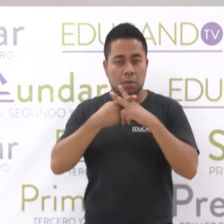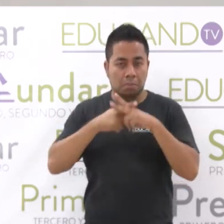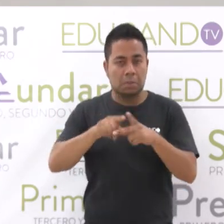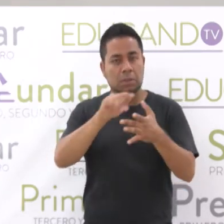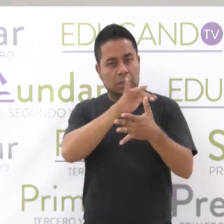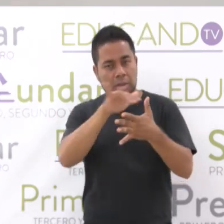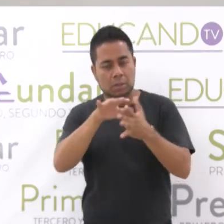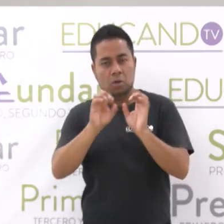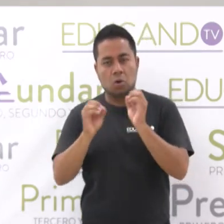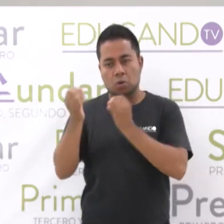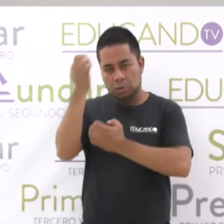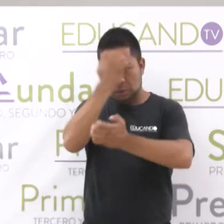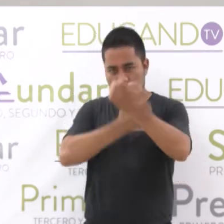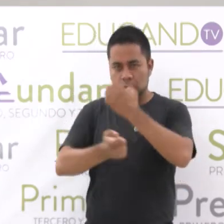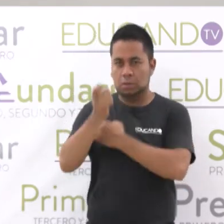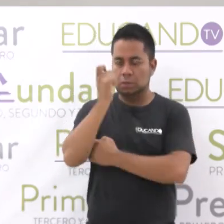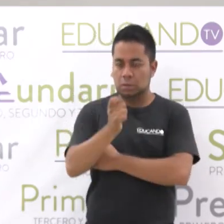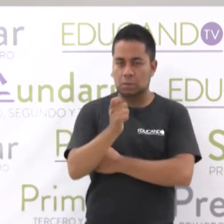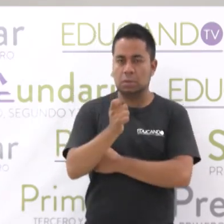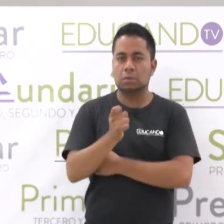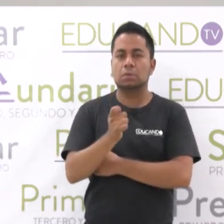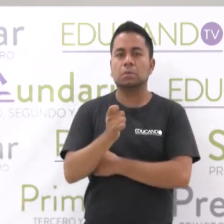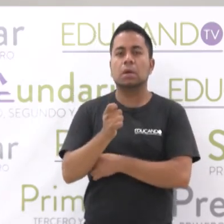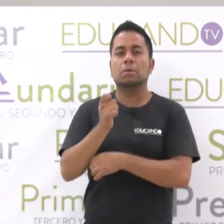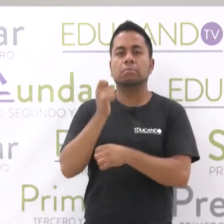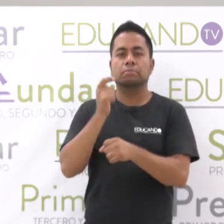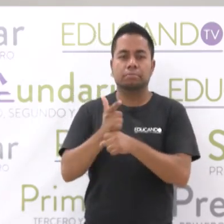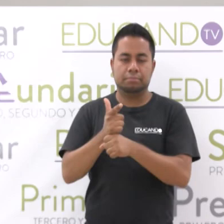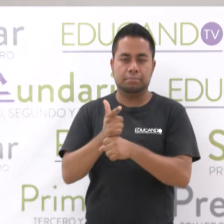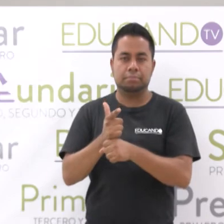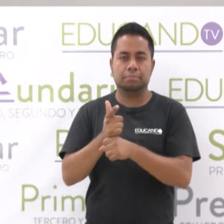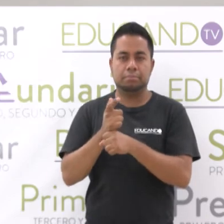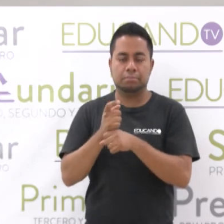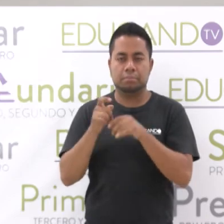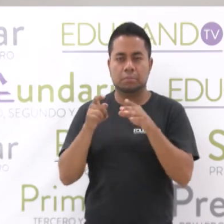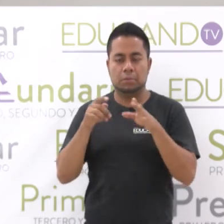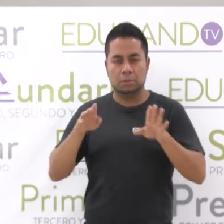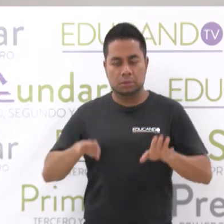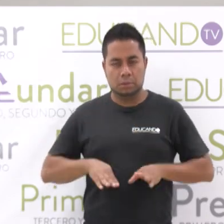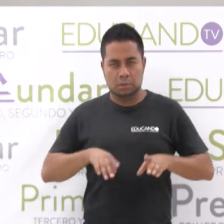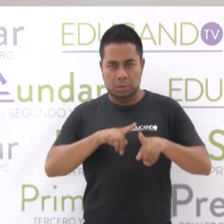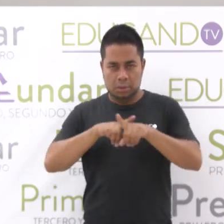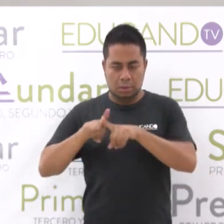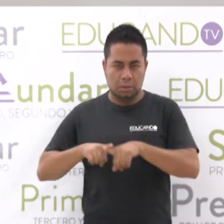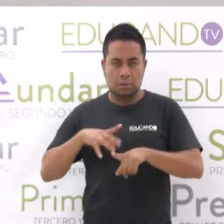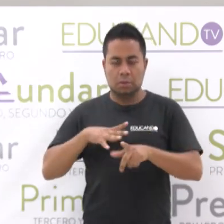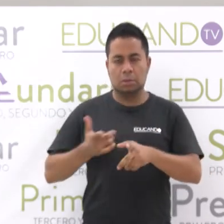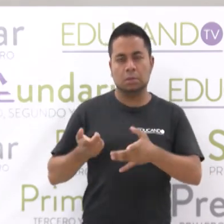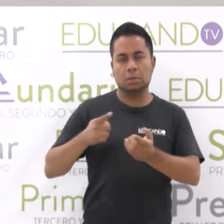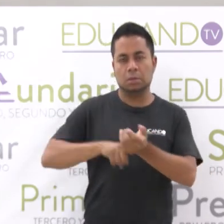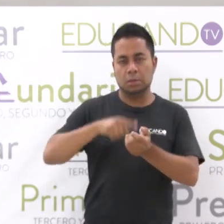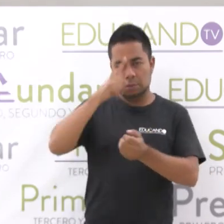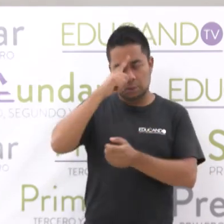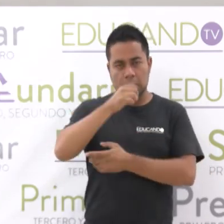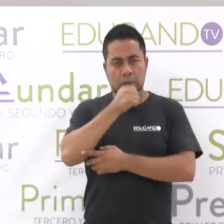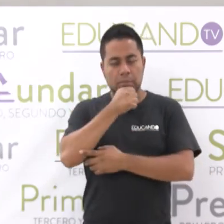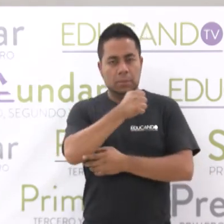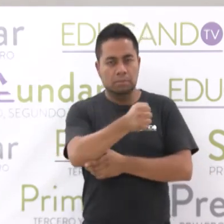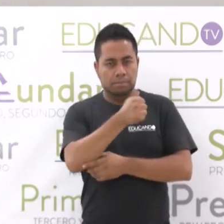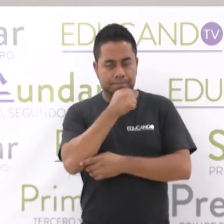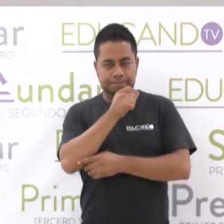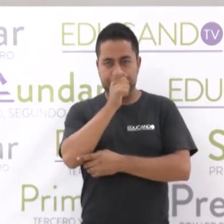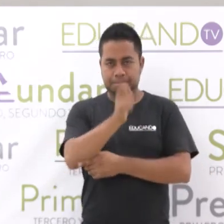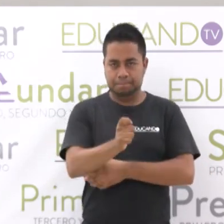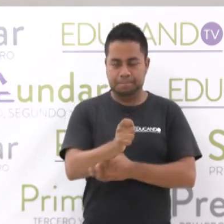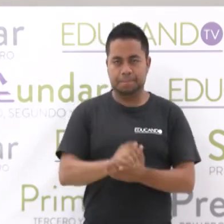de este análisis, pues nos dimos cuenta de los elementos que conforman un reportaje.